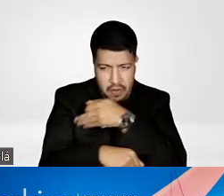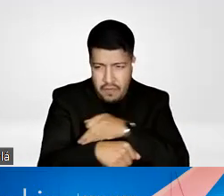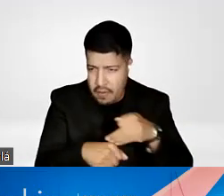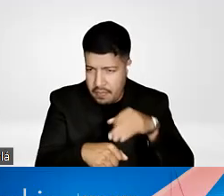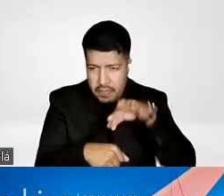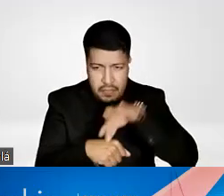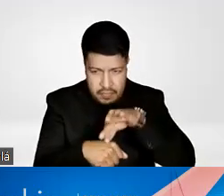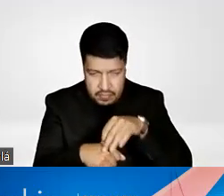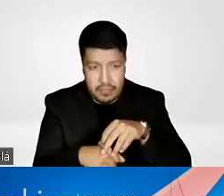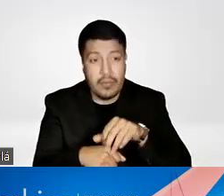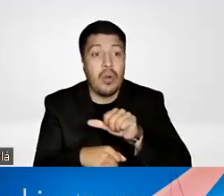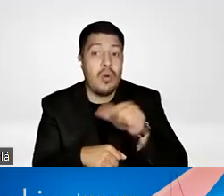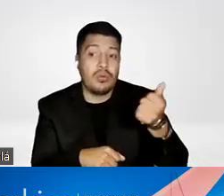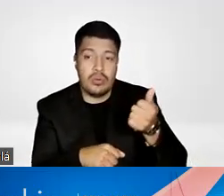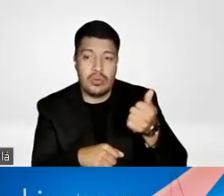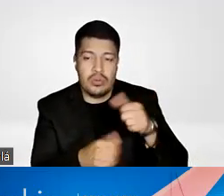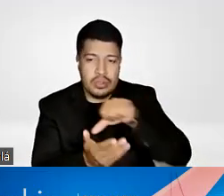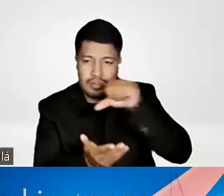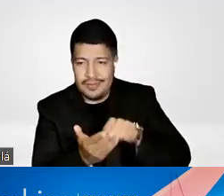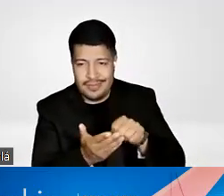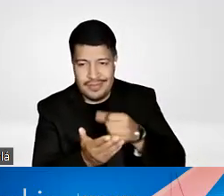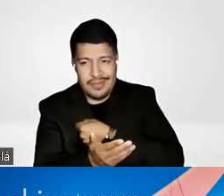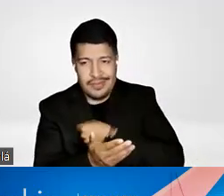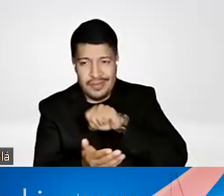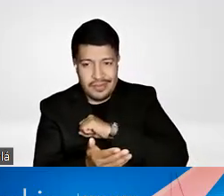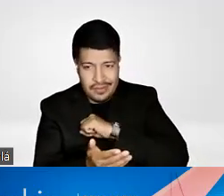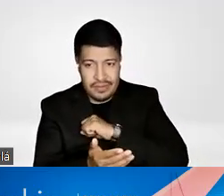salud. Y hay que referir a centros especializados. Si